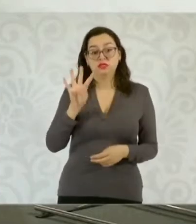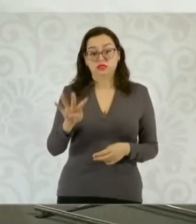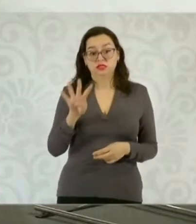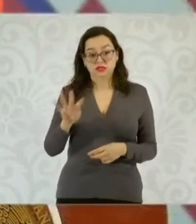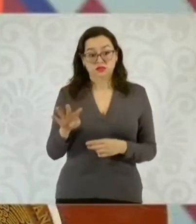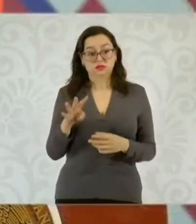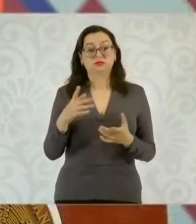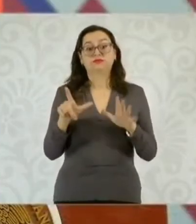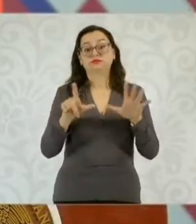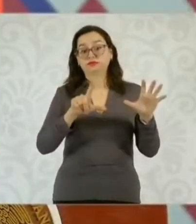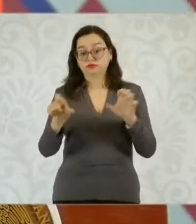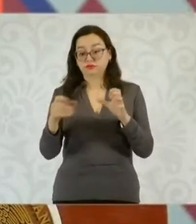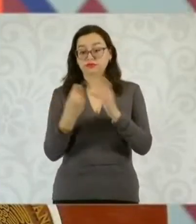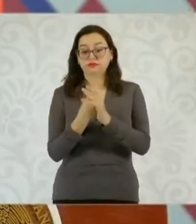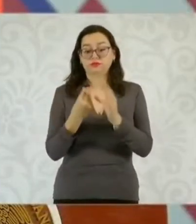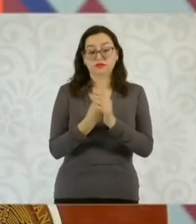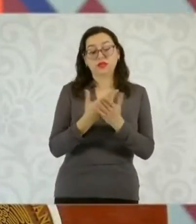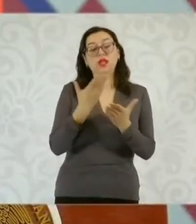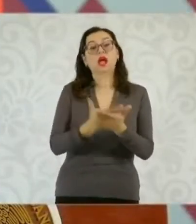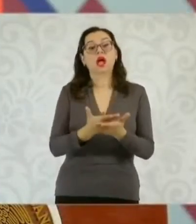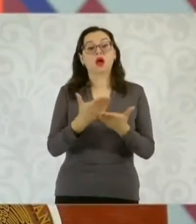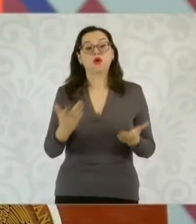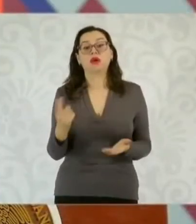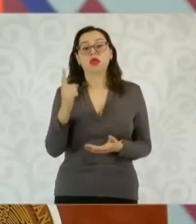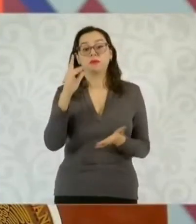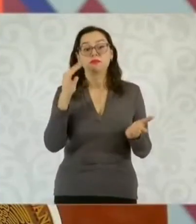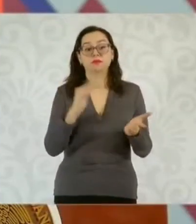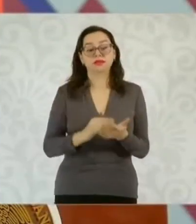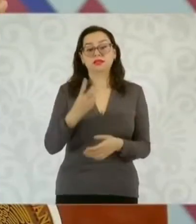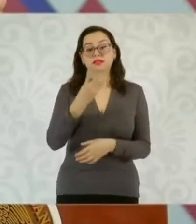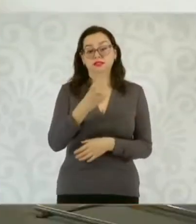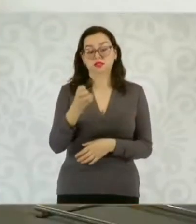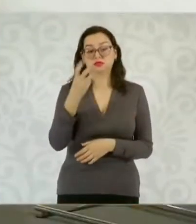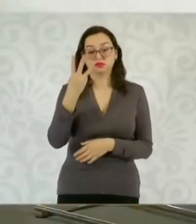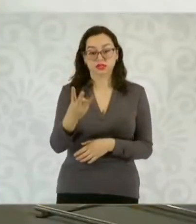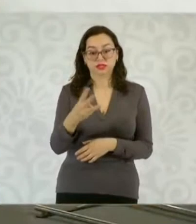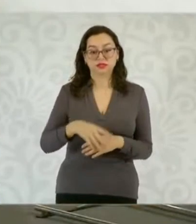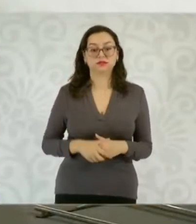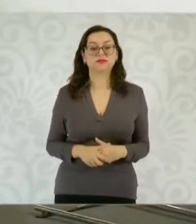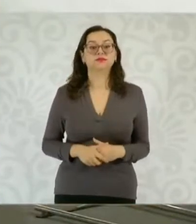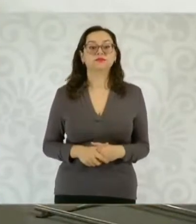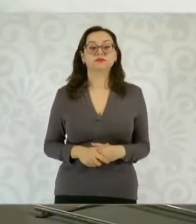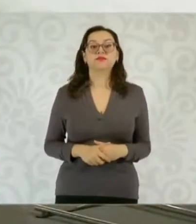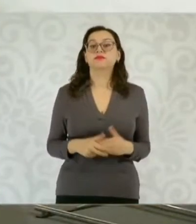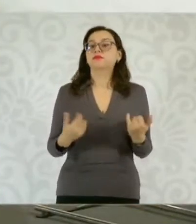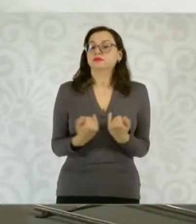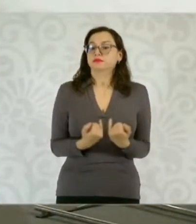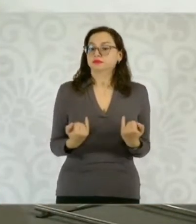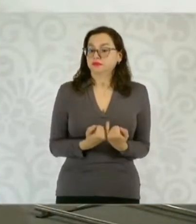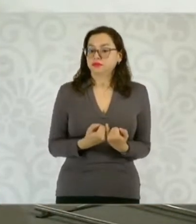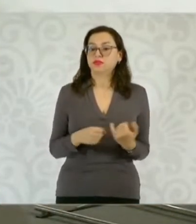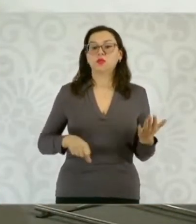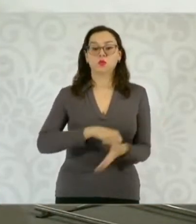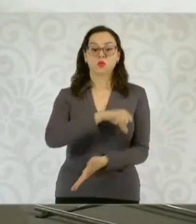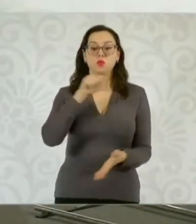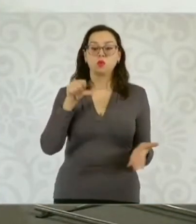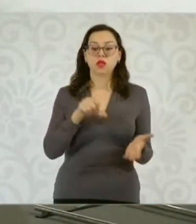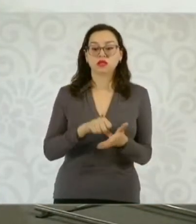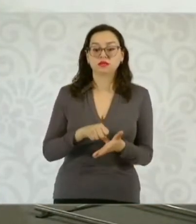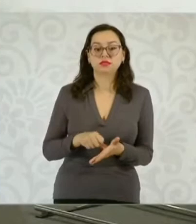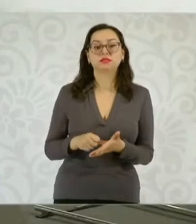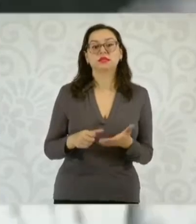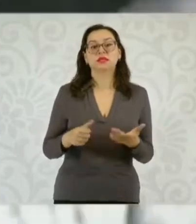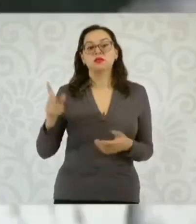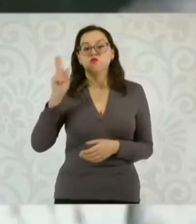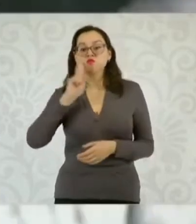cursos, hoy son 1,303. Ahora, y bueno, también están los centros de simulación y